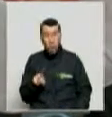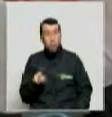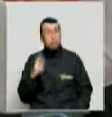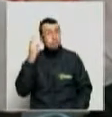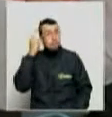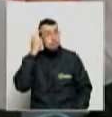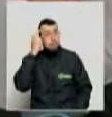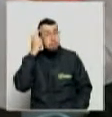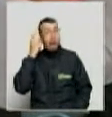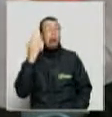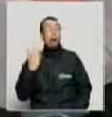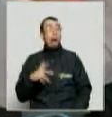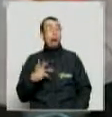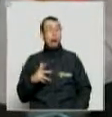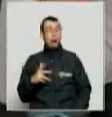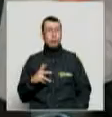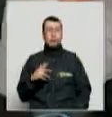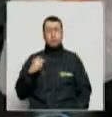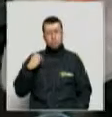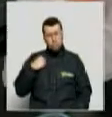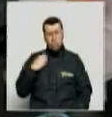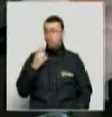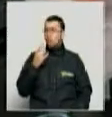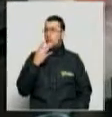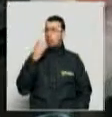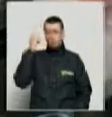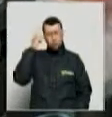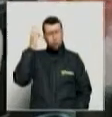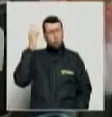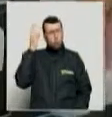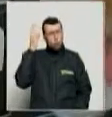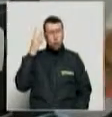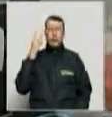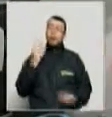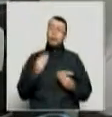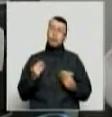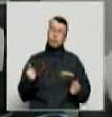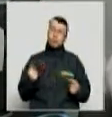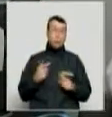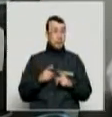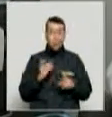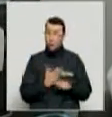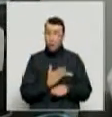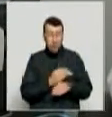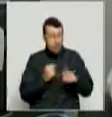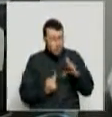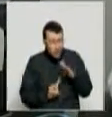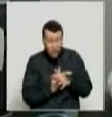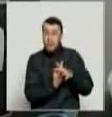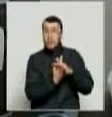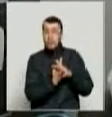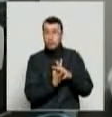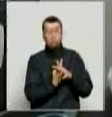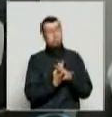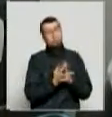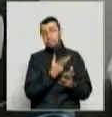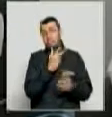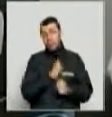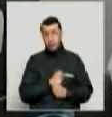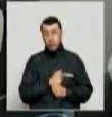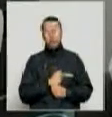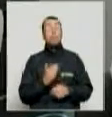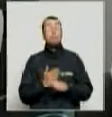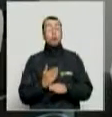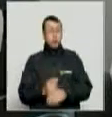neurocisticercosis, me quita el dolor, pero no me quita la causa. El de la hipertensión arterial,